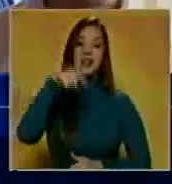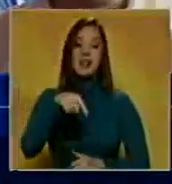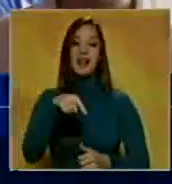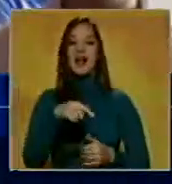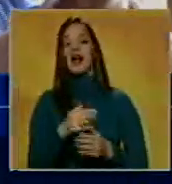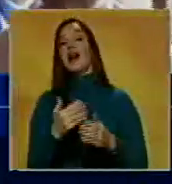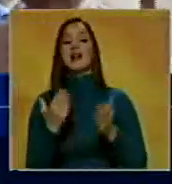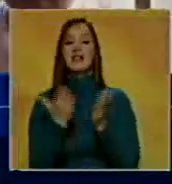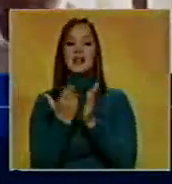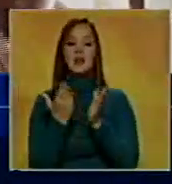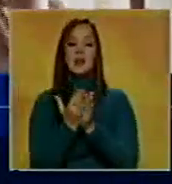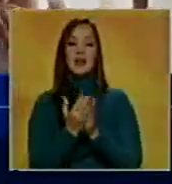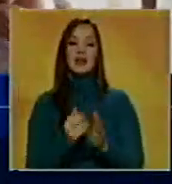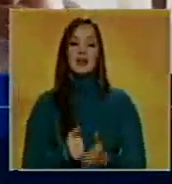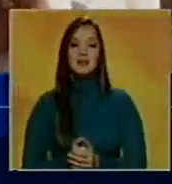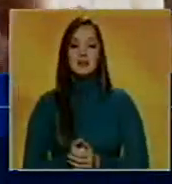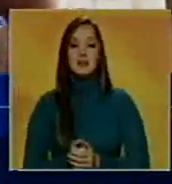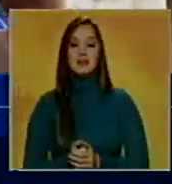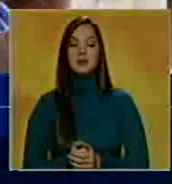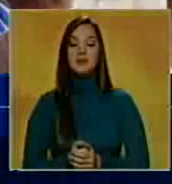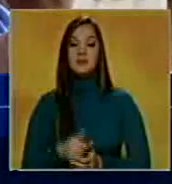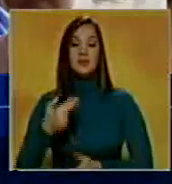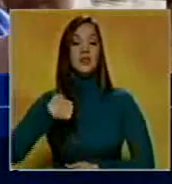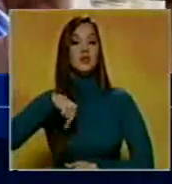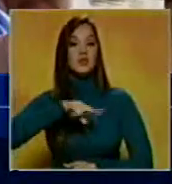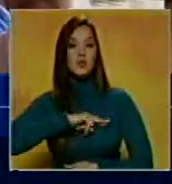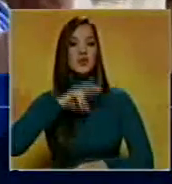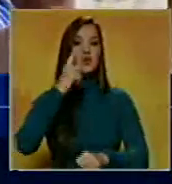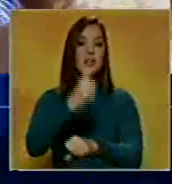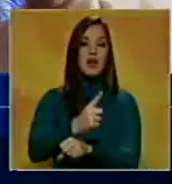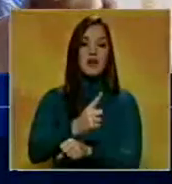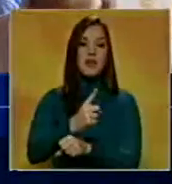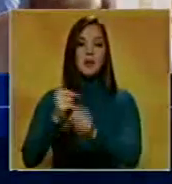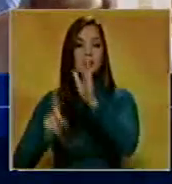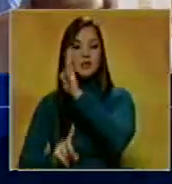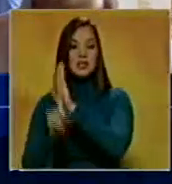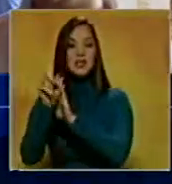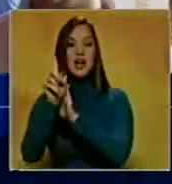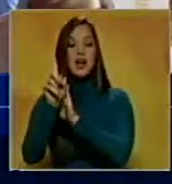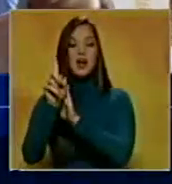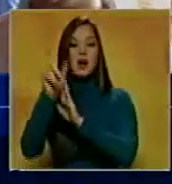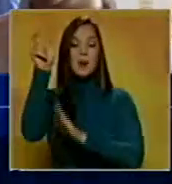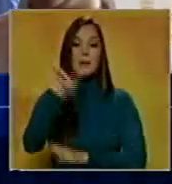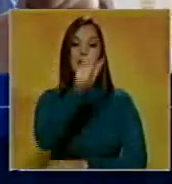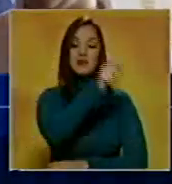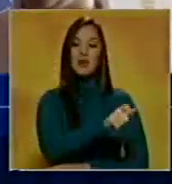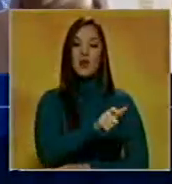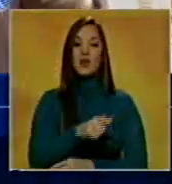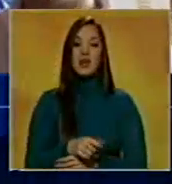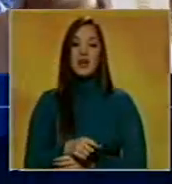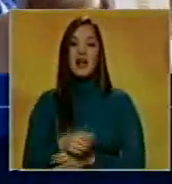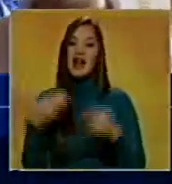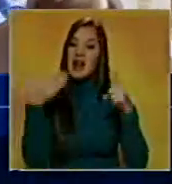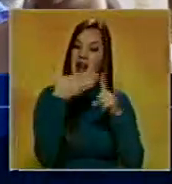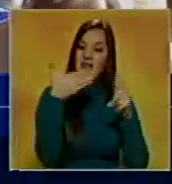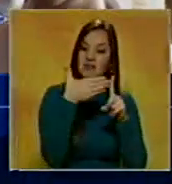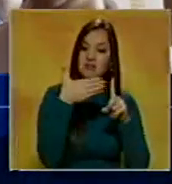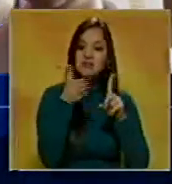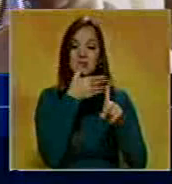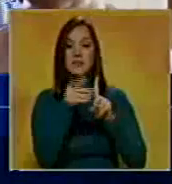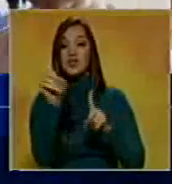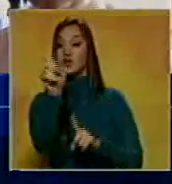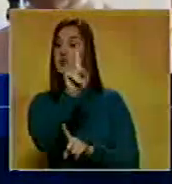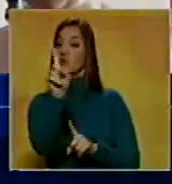hacer cosas distintas, de crecer como seres humanos. La violencia no es el camino. Y